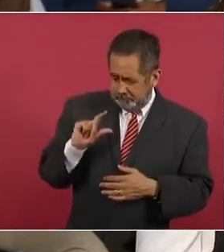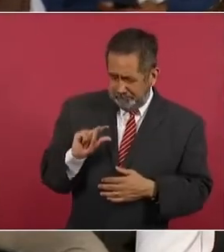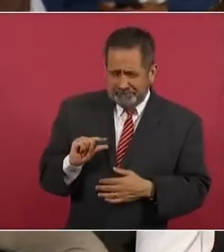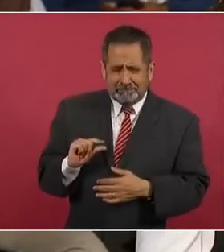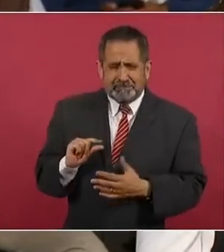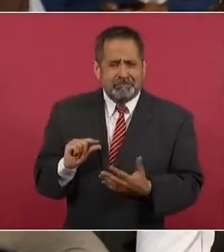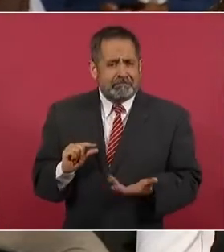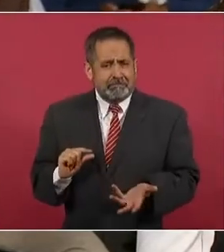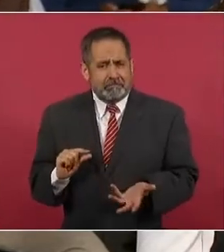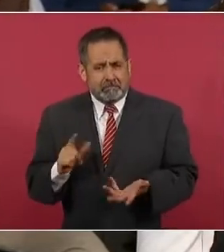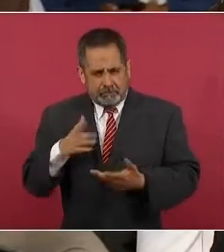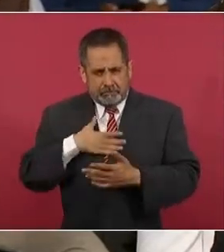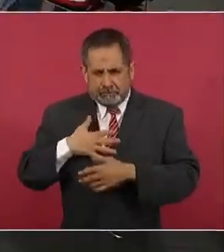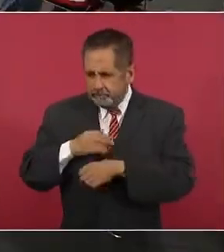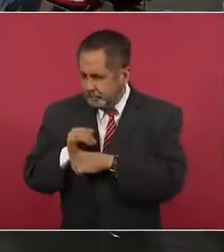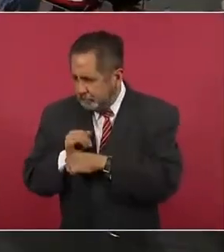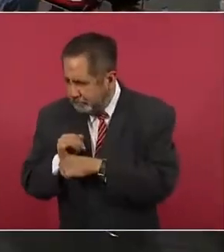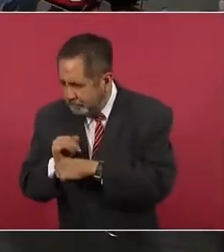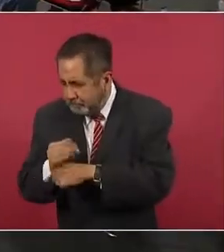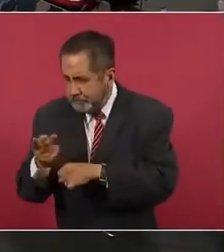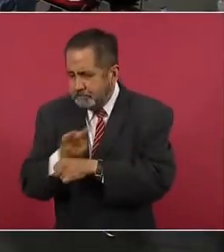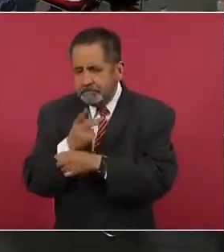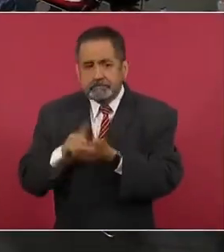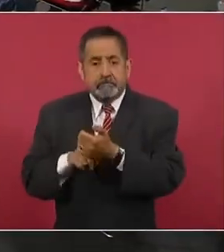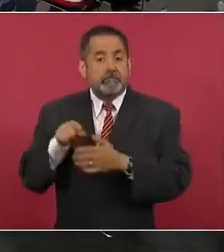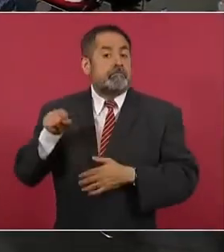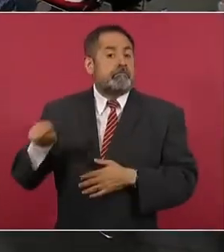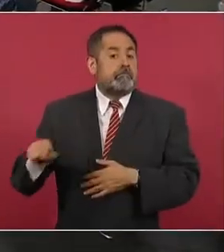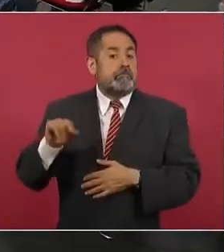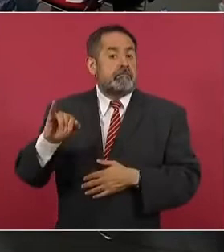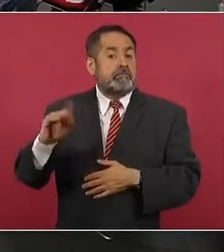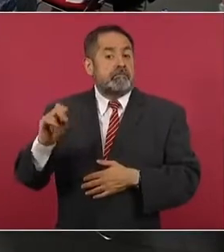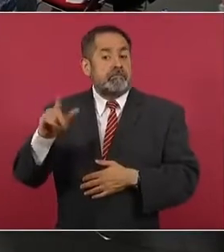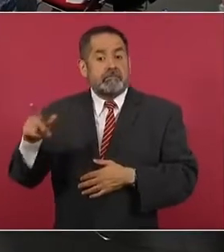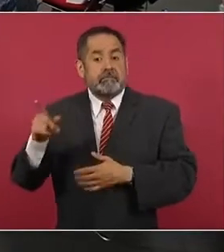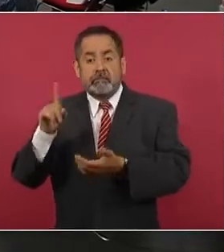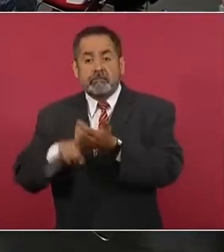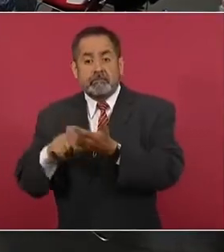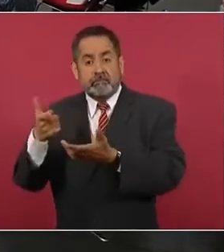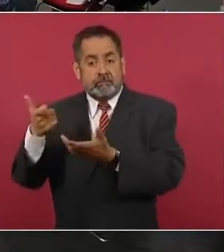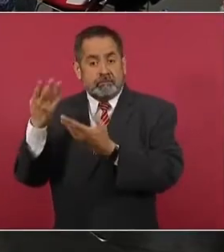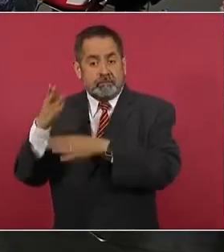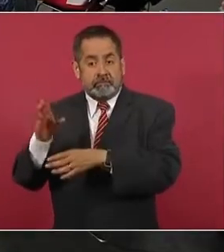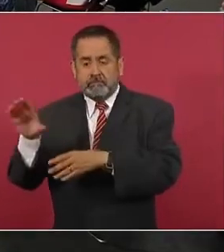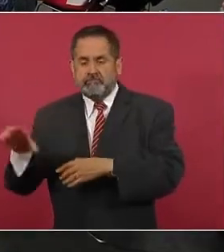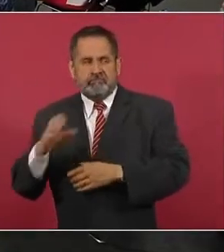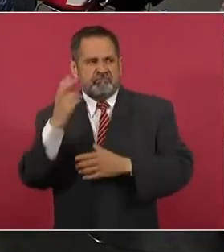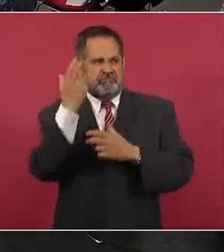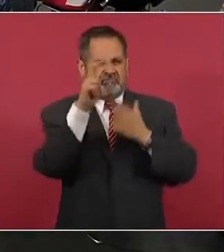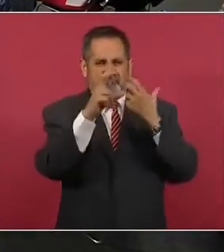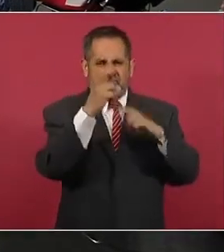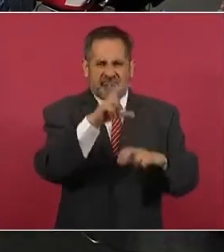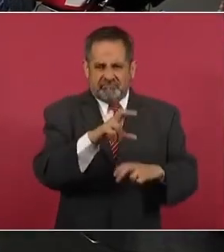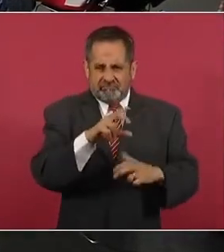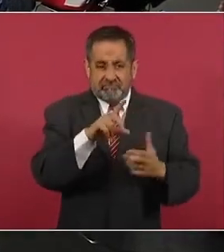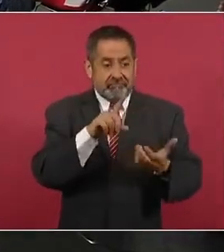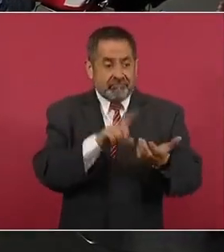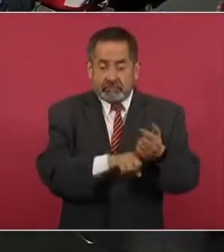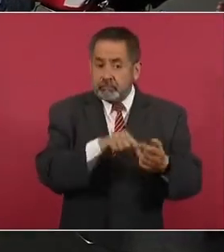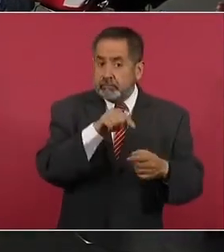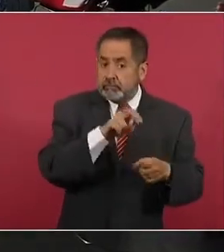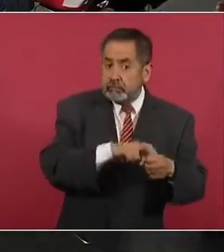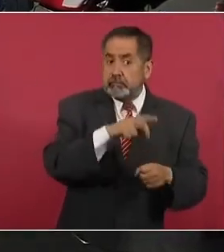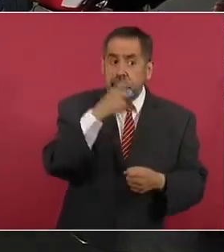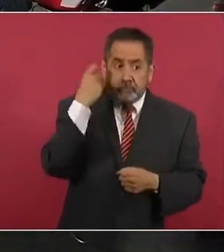hecho un seguimiento de todas las inversiones que tiene el IPEJAL, incluso tiene inversiones en Querétaro, hay